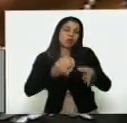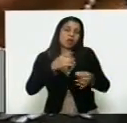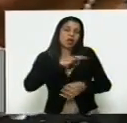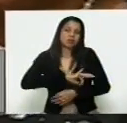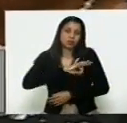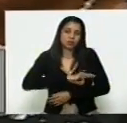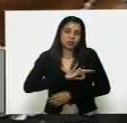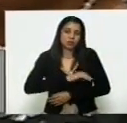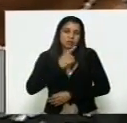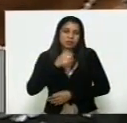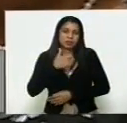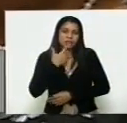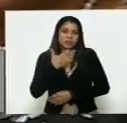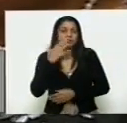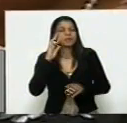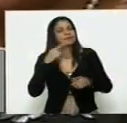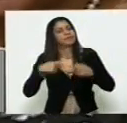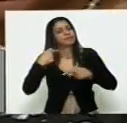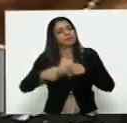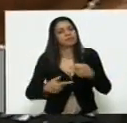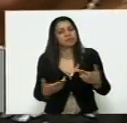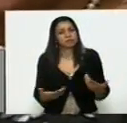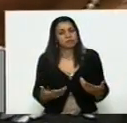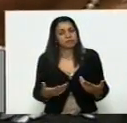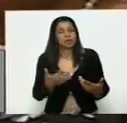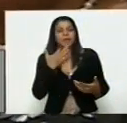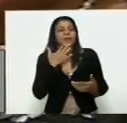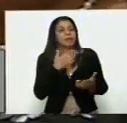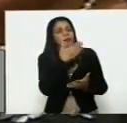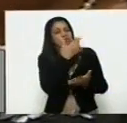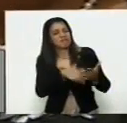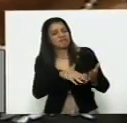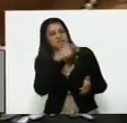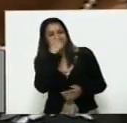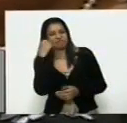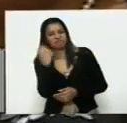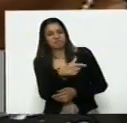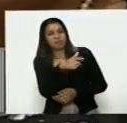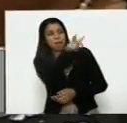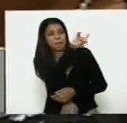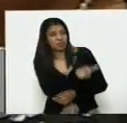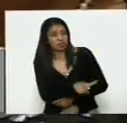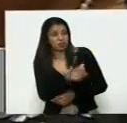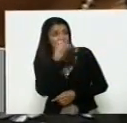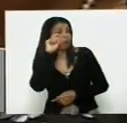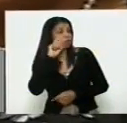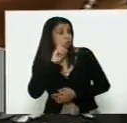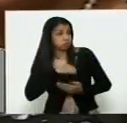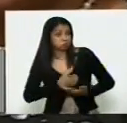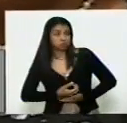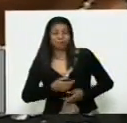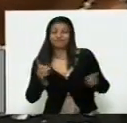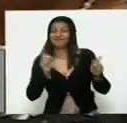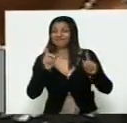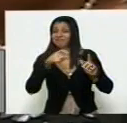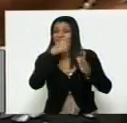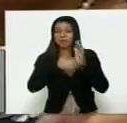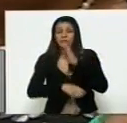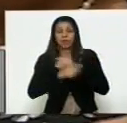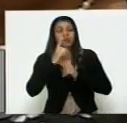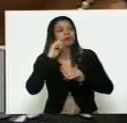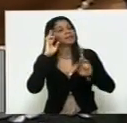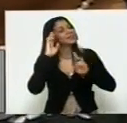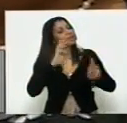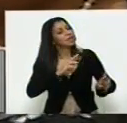social que tenga por resultado anular o menoscabar directa o indirectamente el